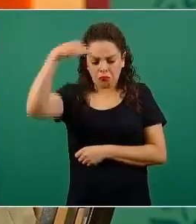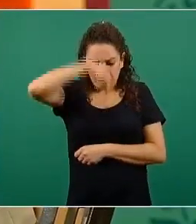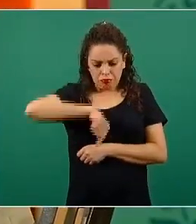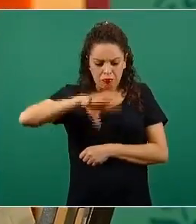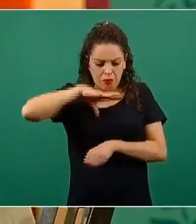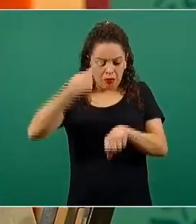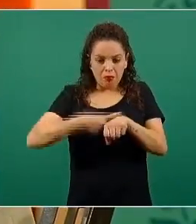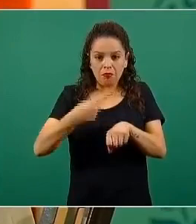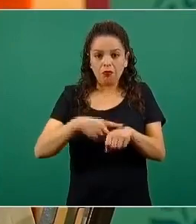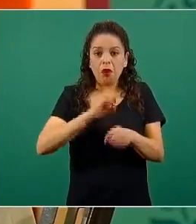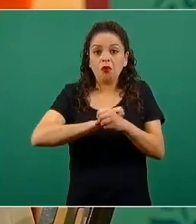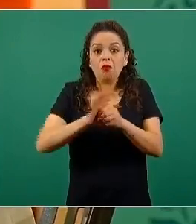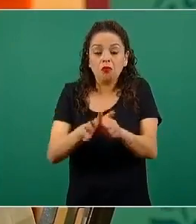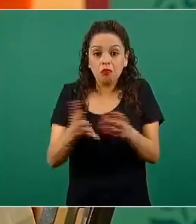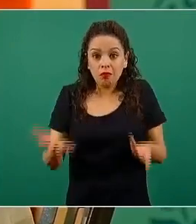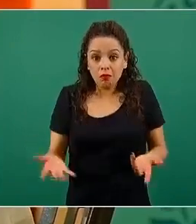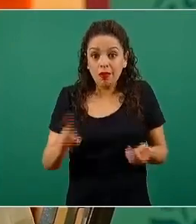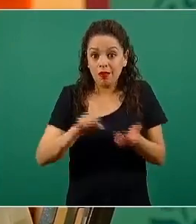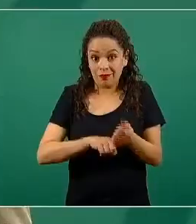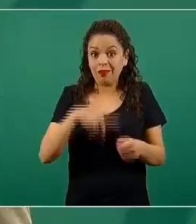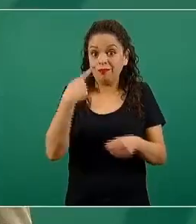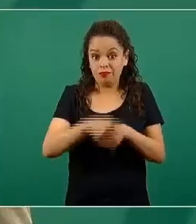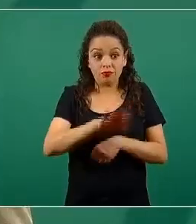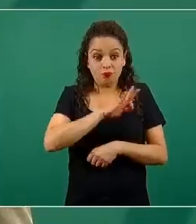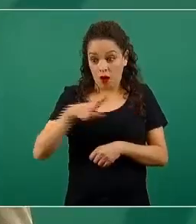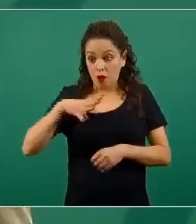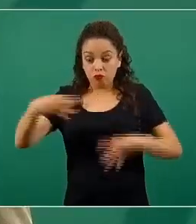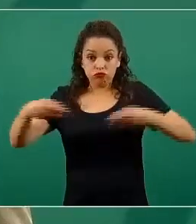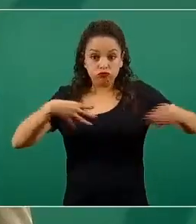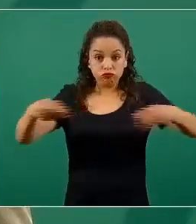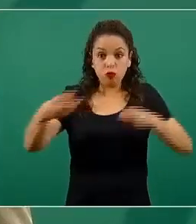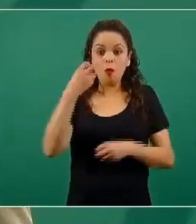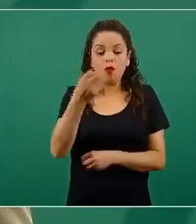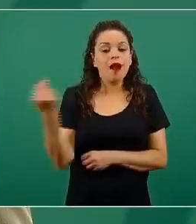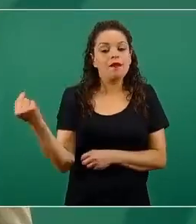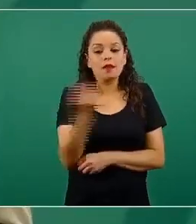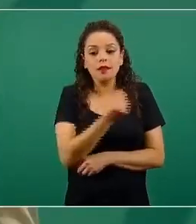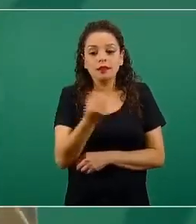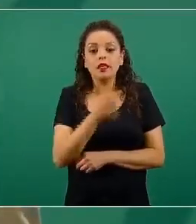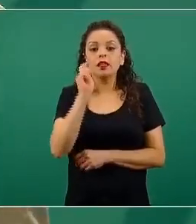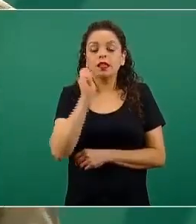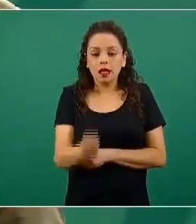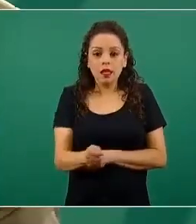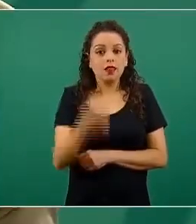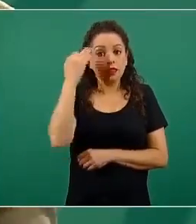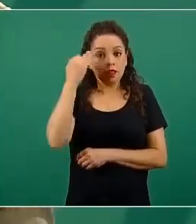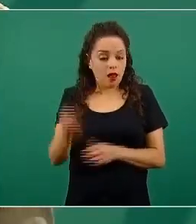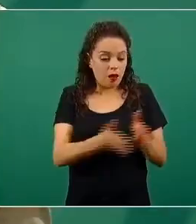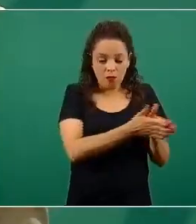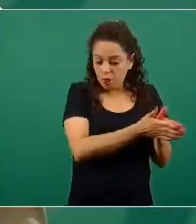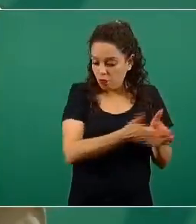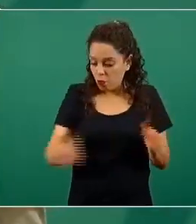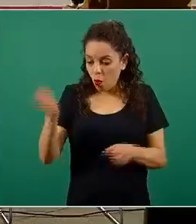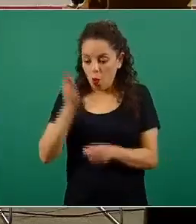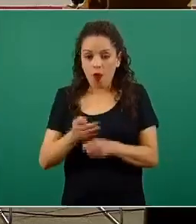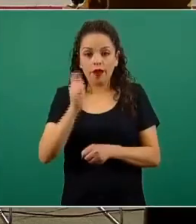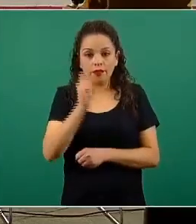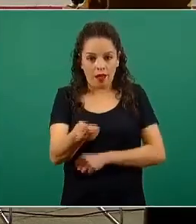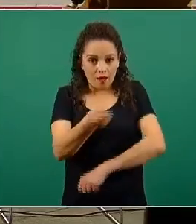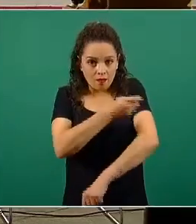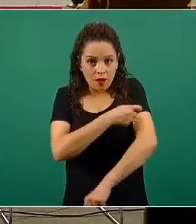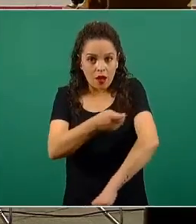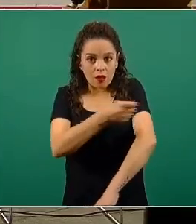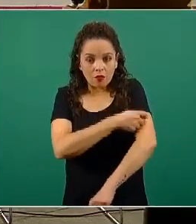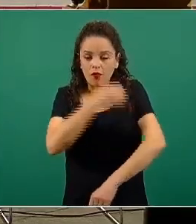hubiera también riesgo de contagio. Por eso la necesidad de que durante todo este proceso de vacunación sigamos